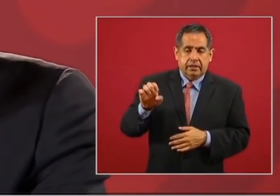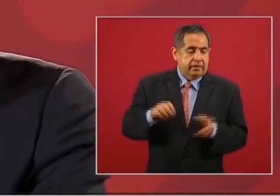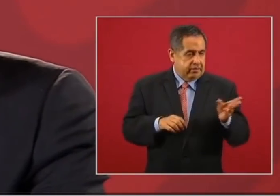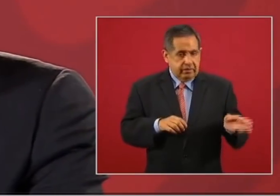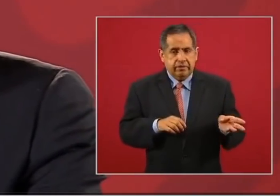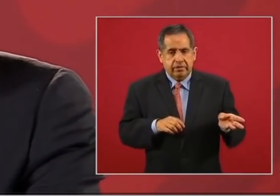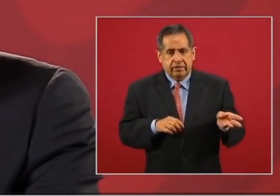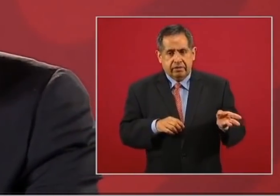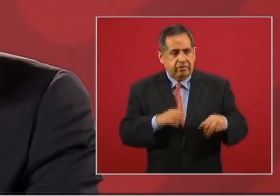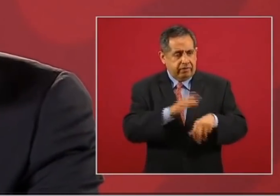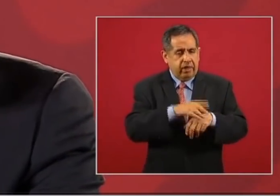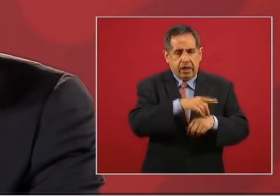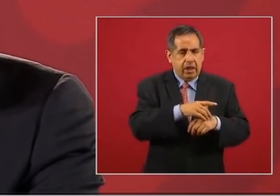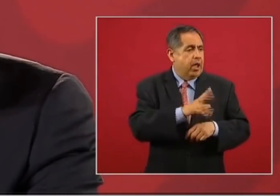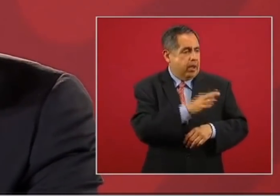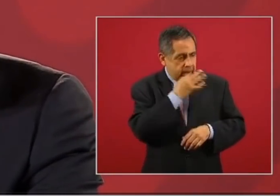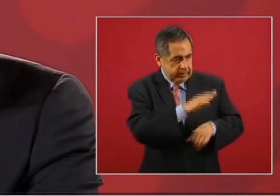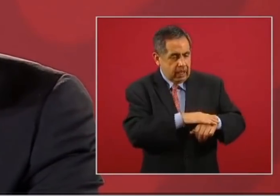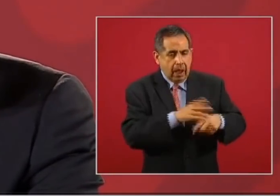pues que se vaya preparando,